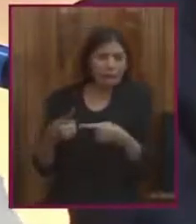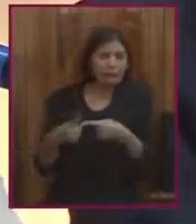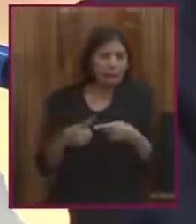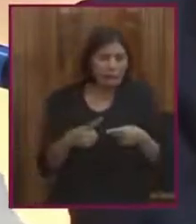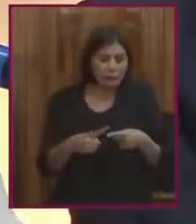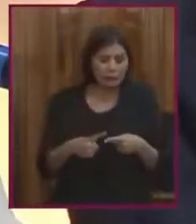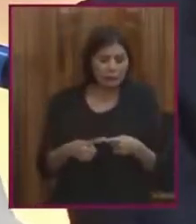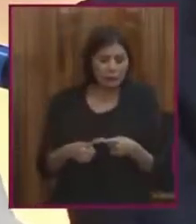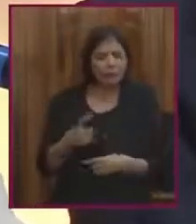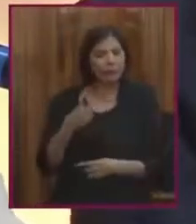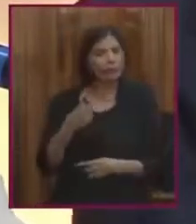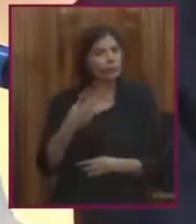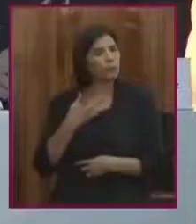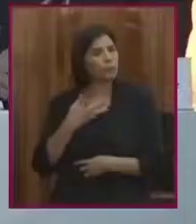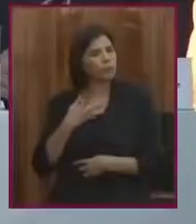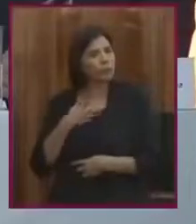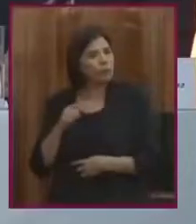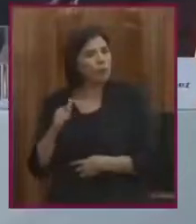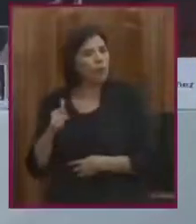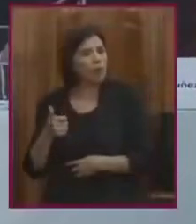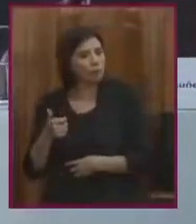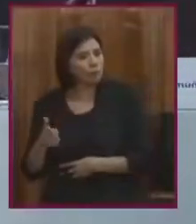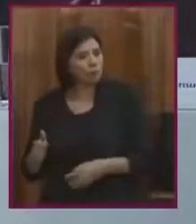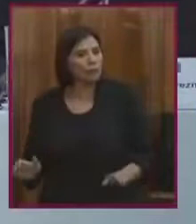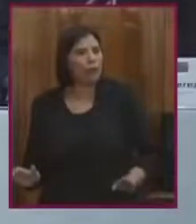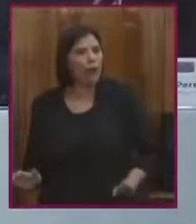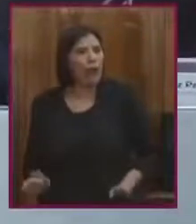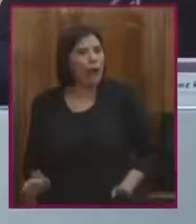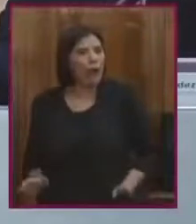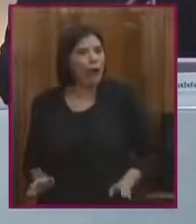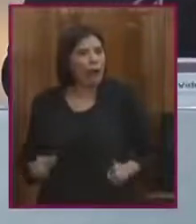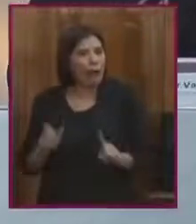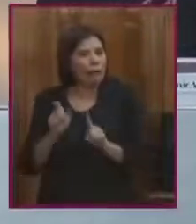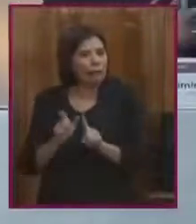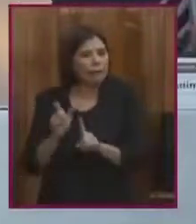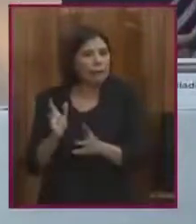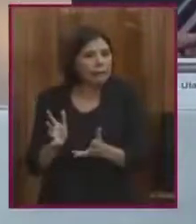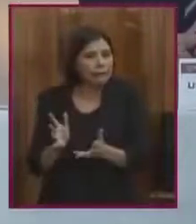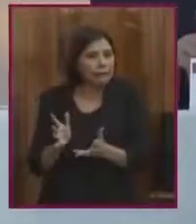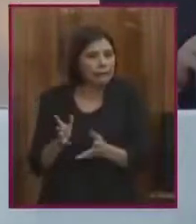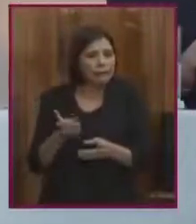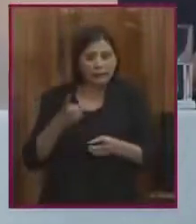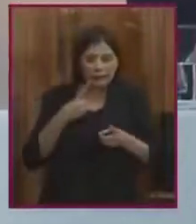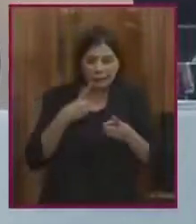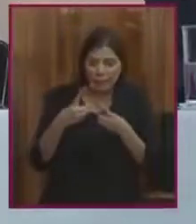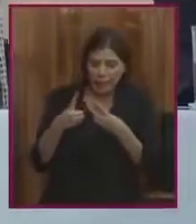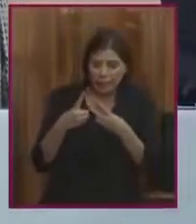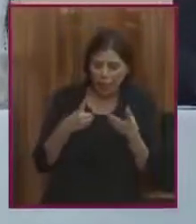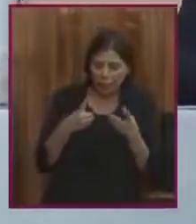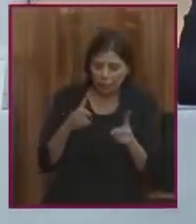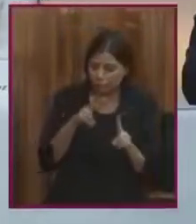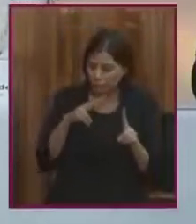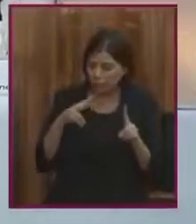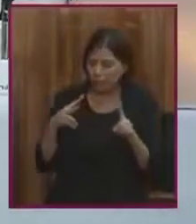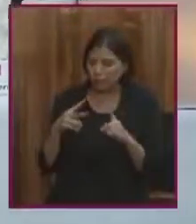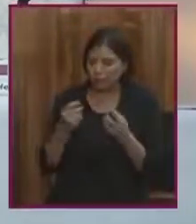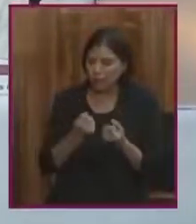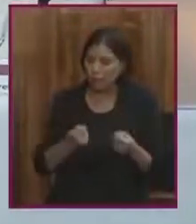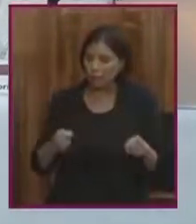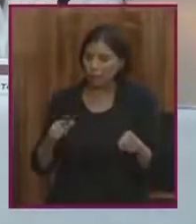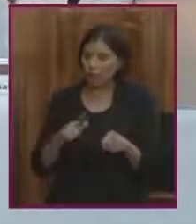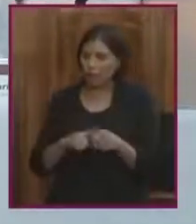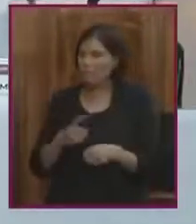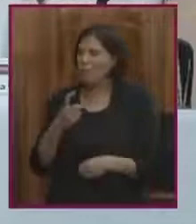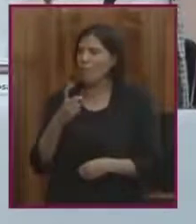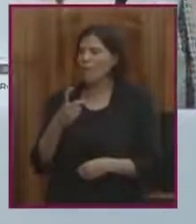tiene otras características, de diálogo, y entonces tiene otra visión de la sociedad, de un diálogo, digamos,